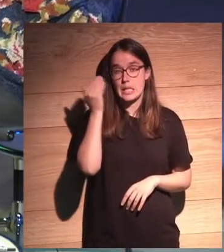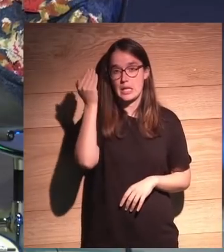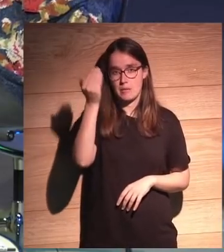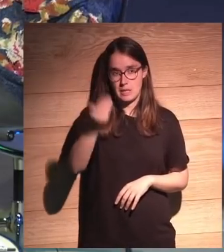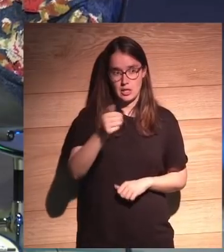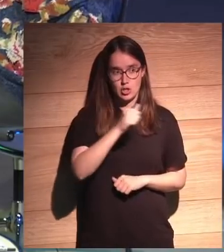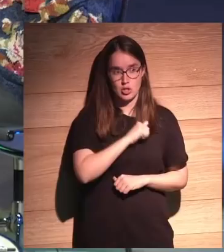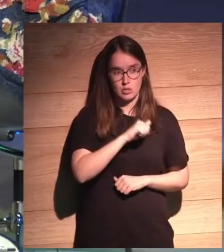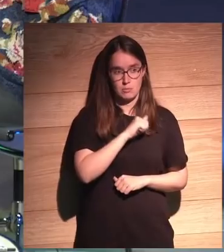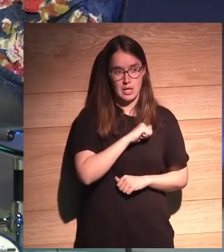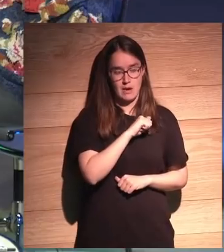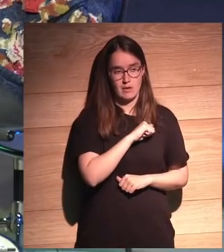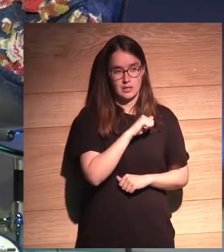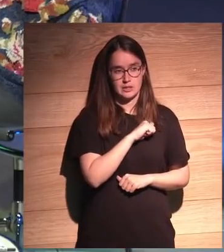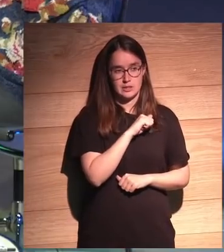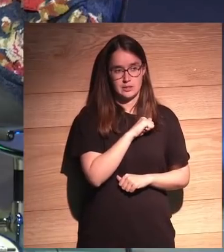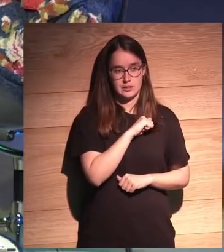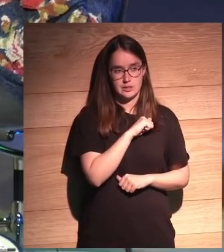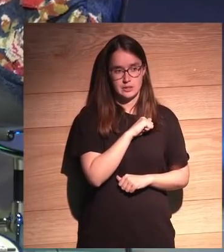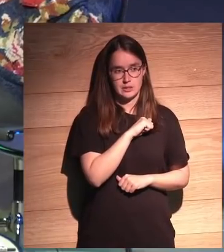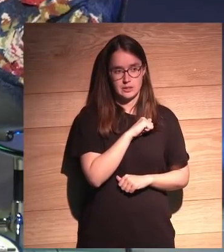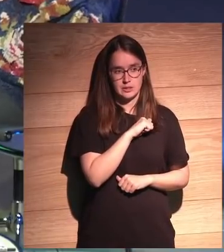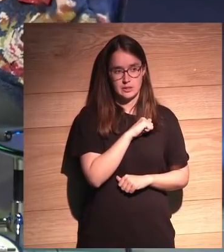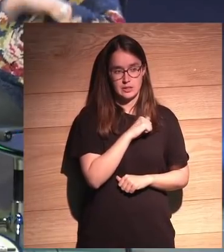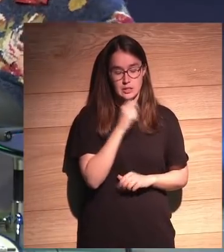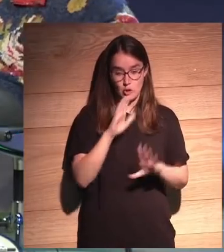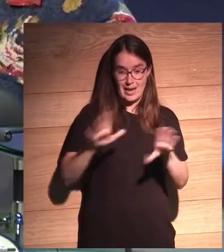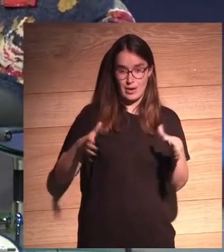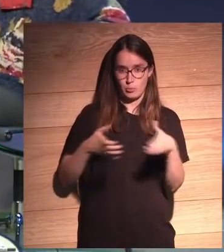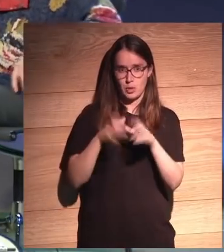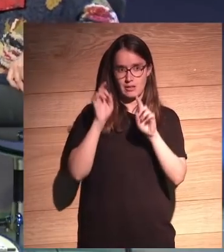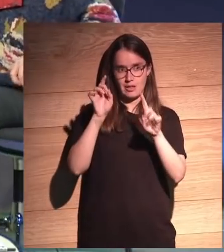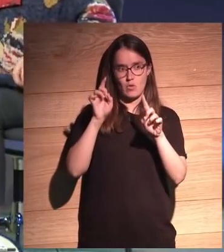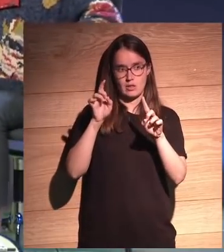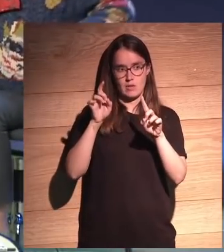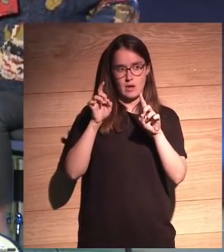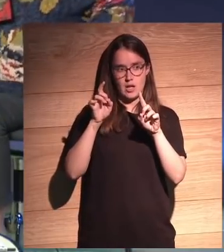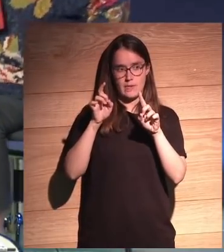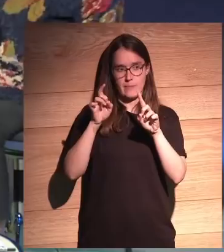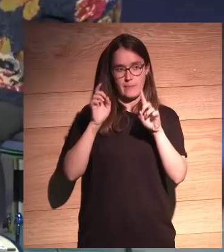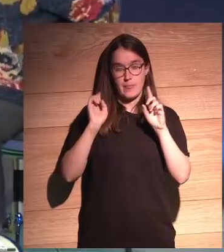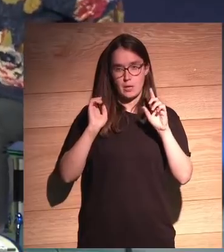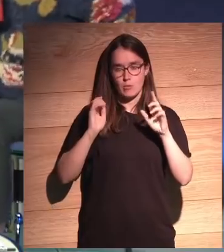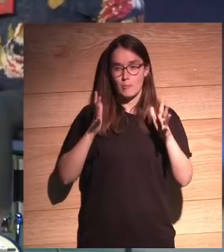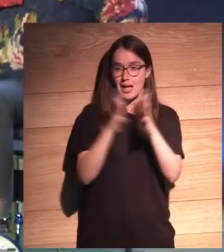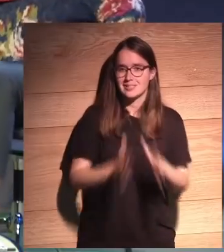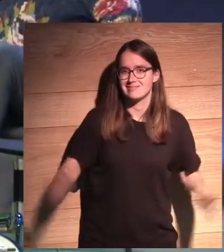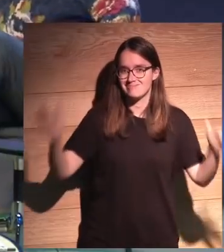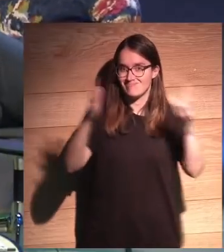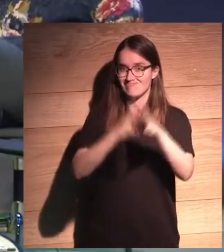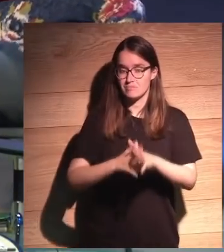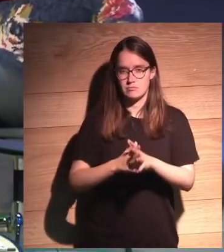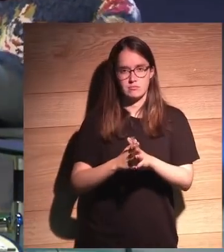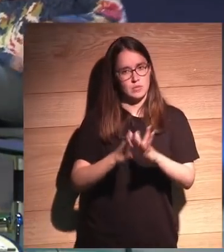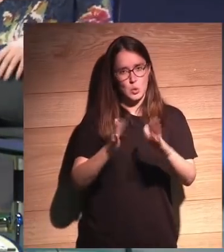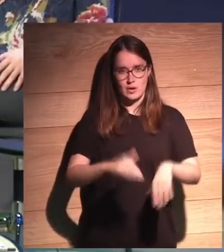Sinceramente yo esperaba una reacción de, eso que se llama la comunidad educativa, más entusiasta. Y no la